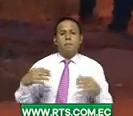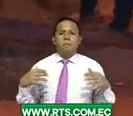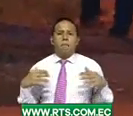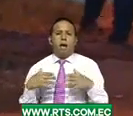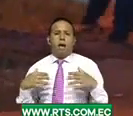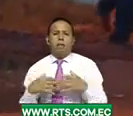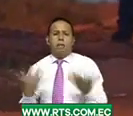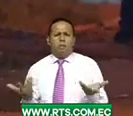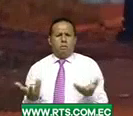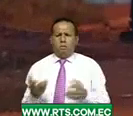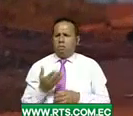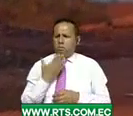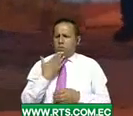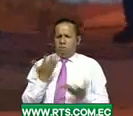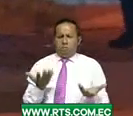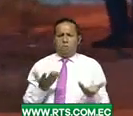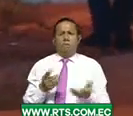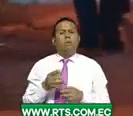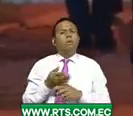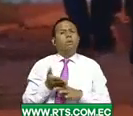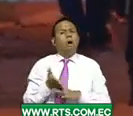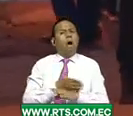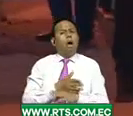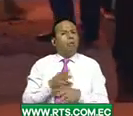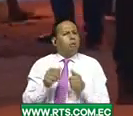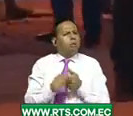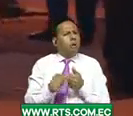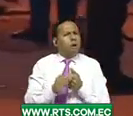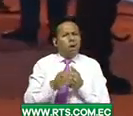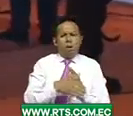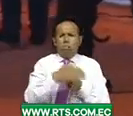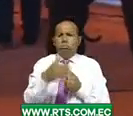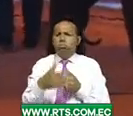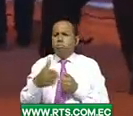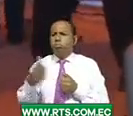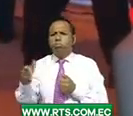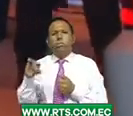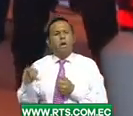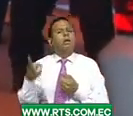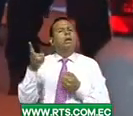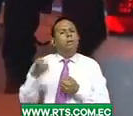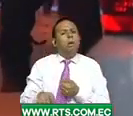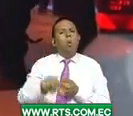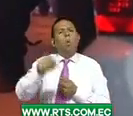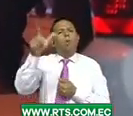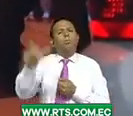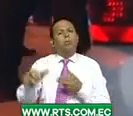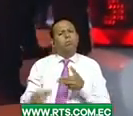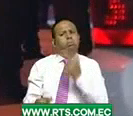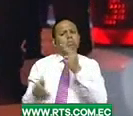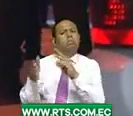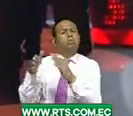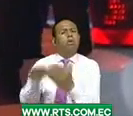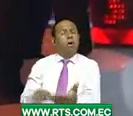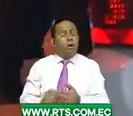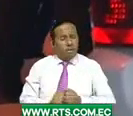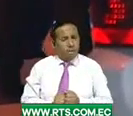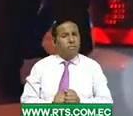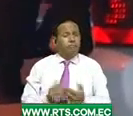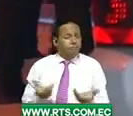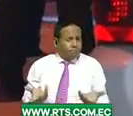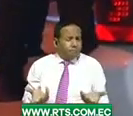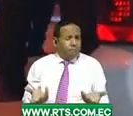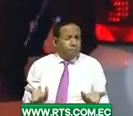ha sucedido. Hace 2 semanas, a 3 cuadras, hubo otro asesinato de lo que hemos